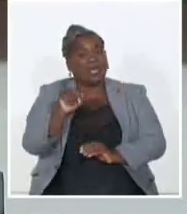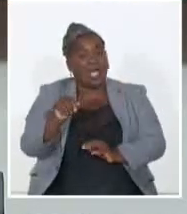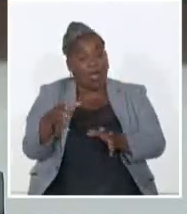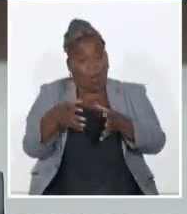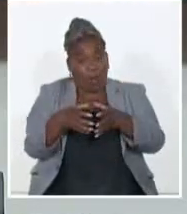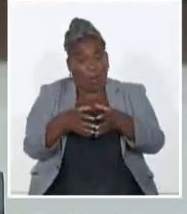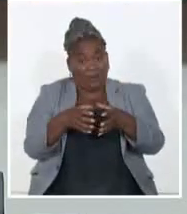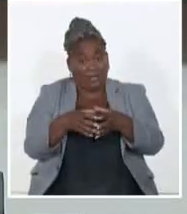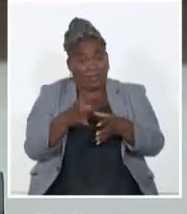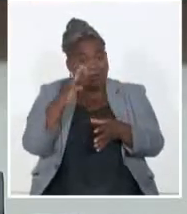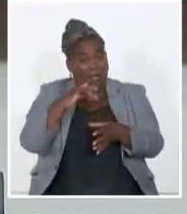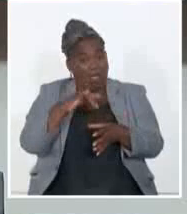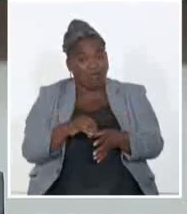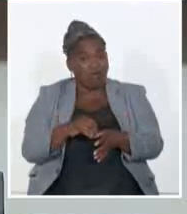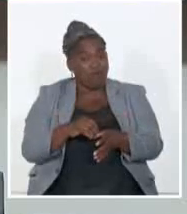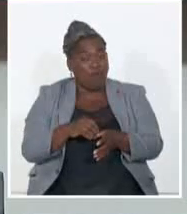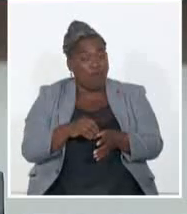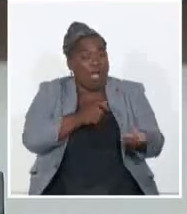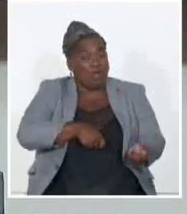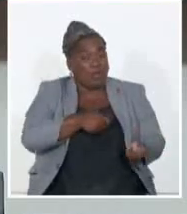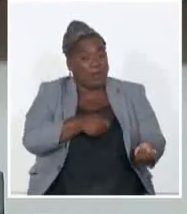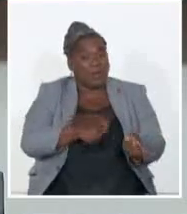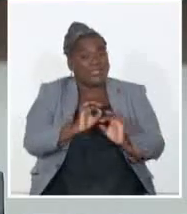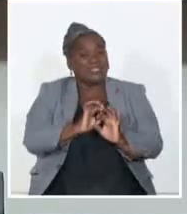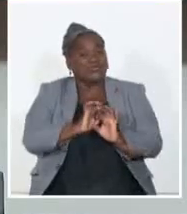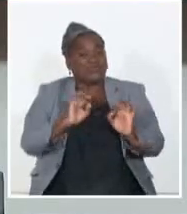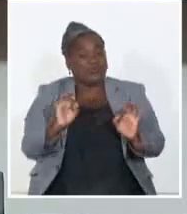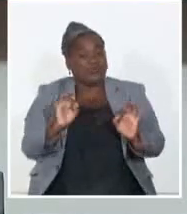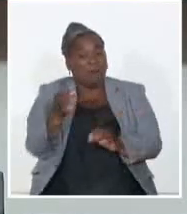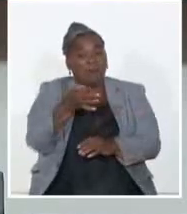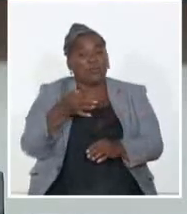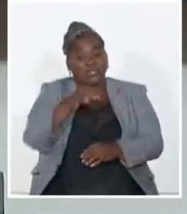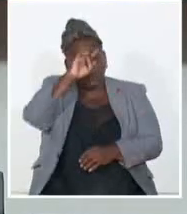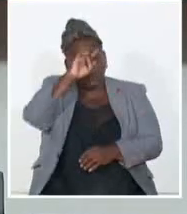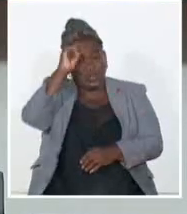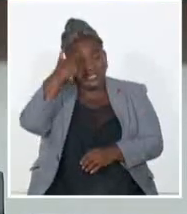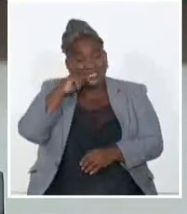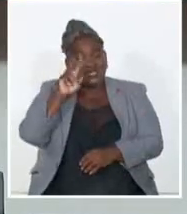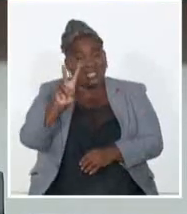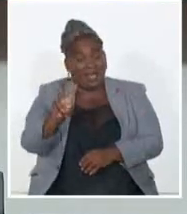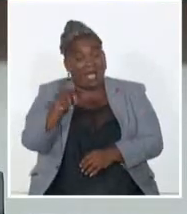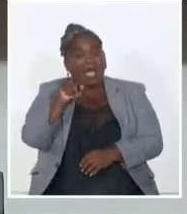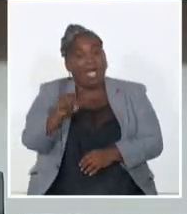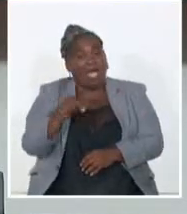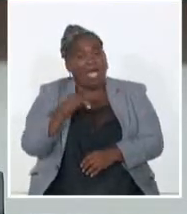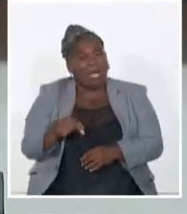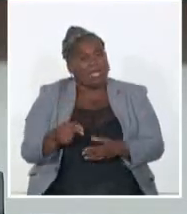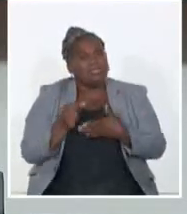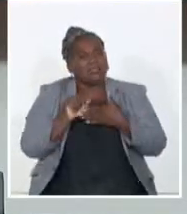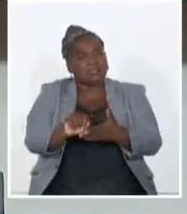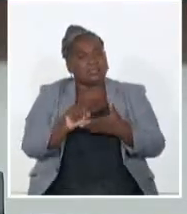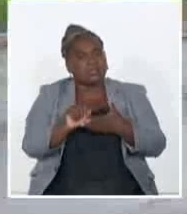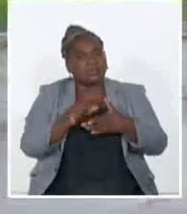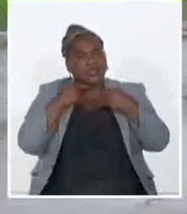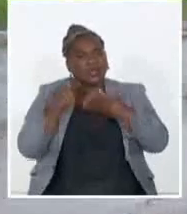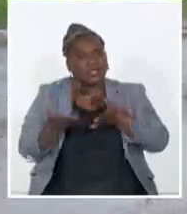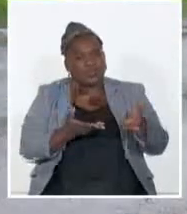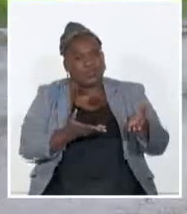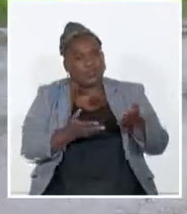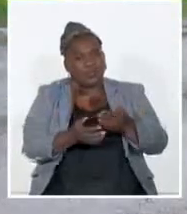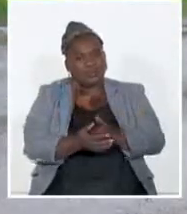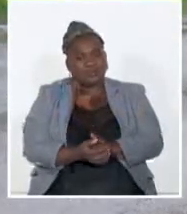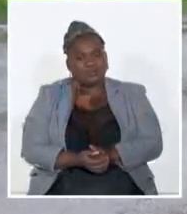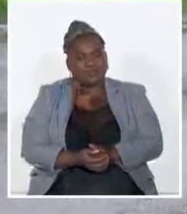no agropecuaria La Exclusiva en el municipio de El Salvador, dedicada a los servicios gastronómicos en ese territorio del Plan Turquino.